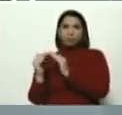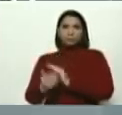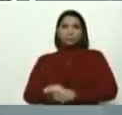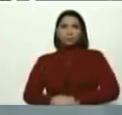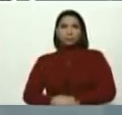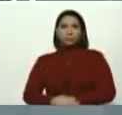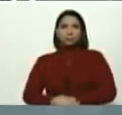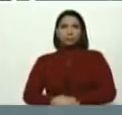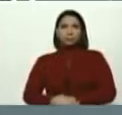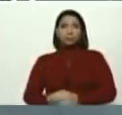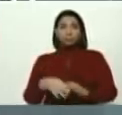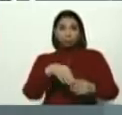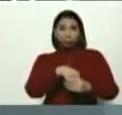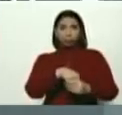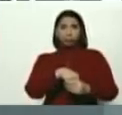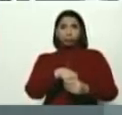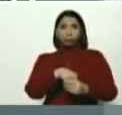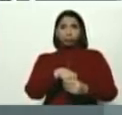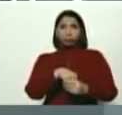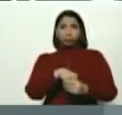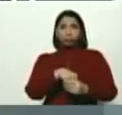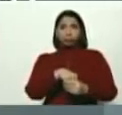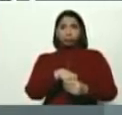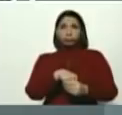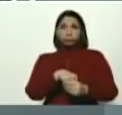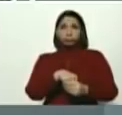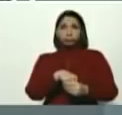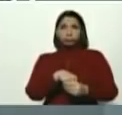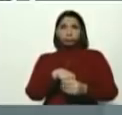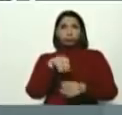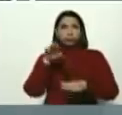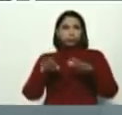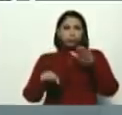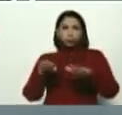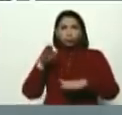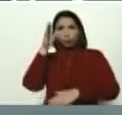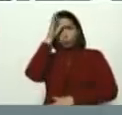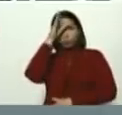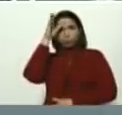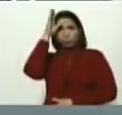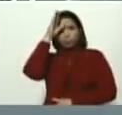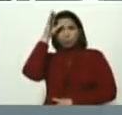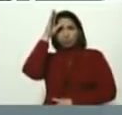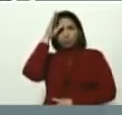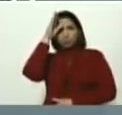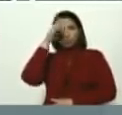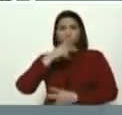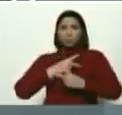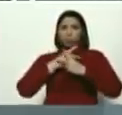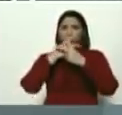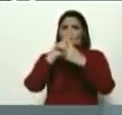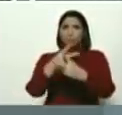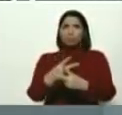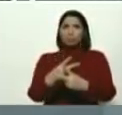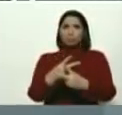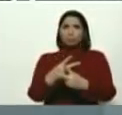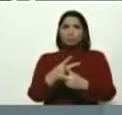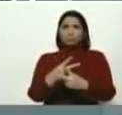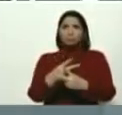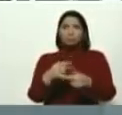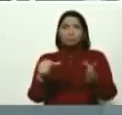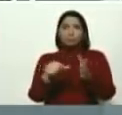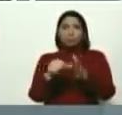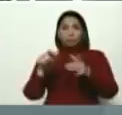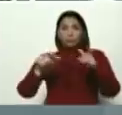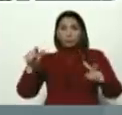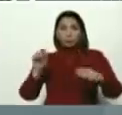casas. Así que ha sido una cuarentena parcial, consciente, voluntaria, y donde la gente